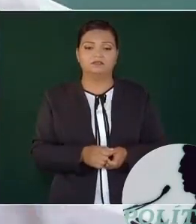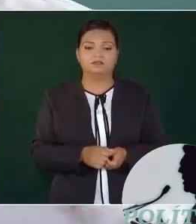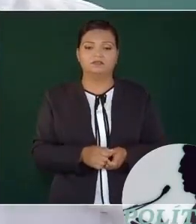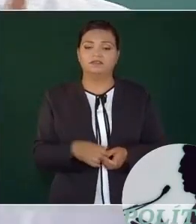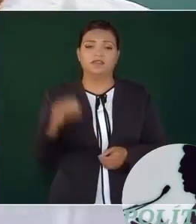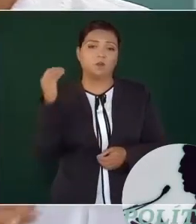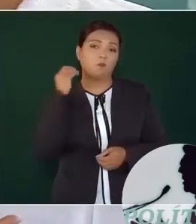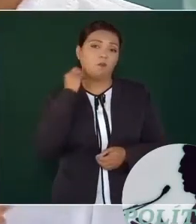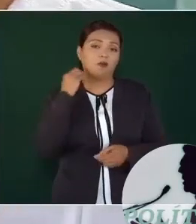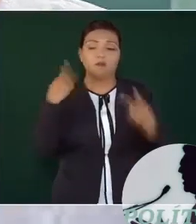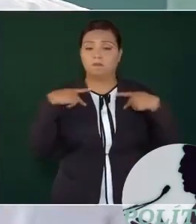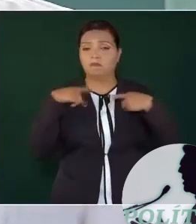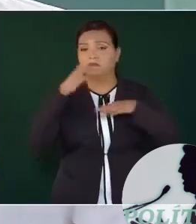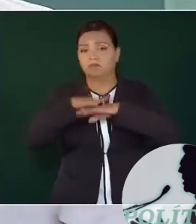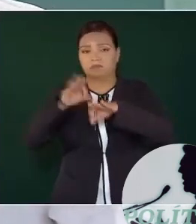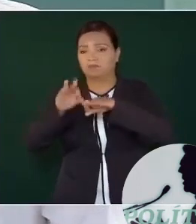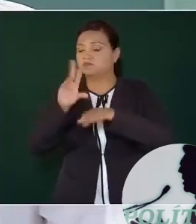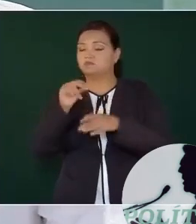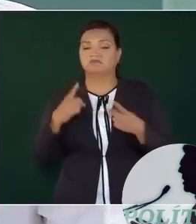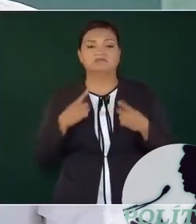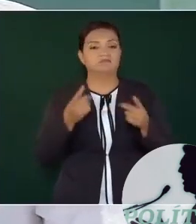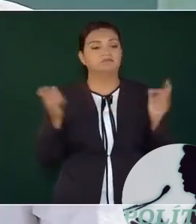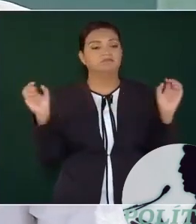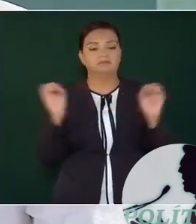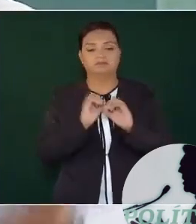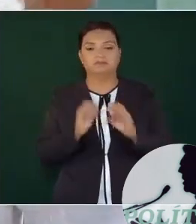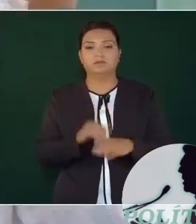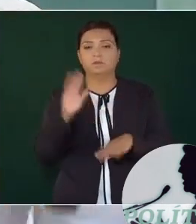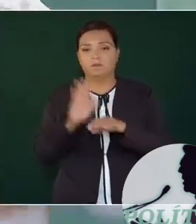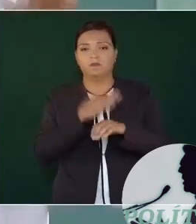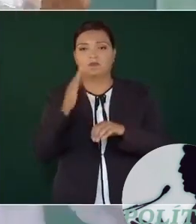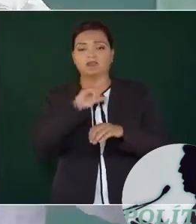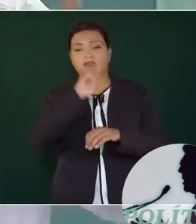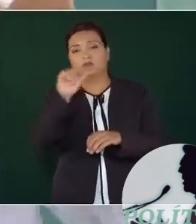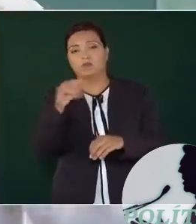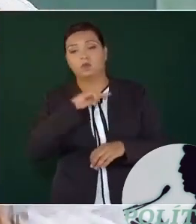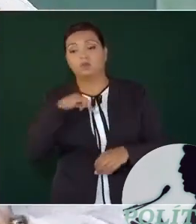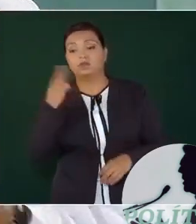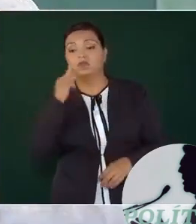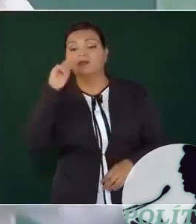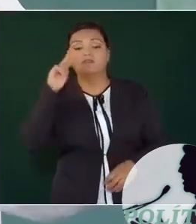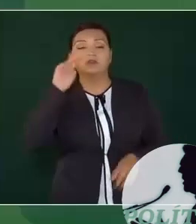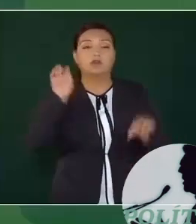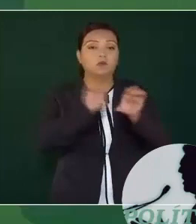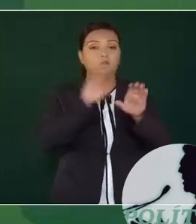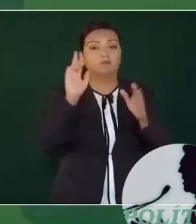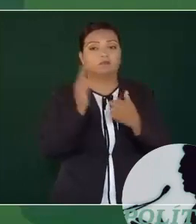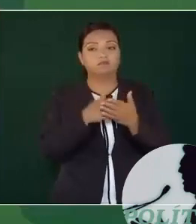ni la mayoría de los trabajadores, porque ya nosotros tendremos que ver cómo